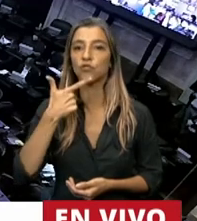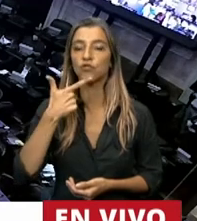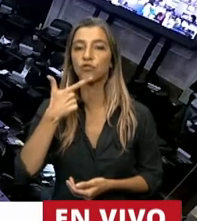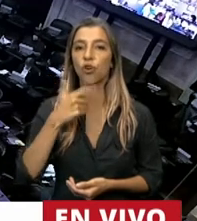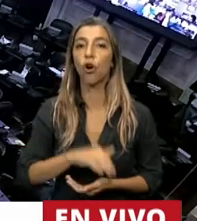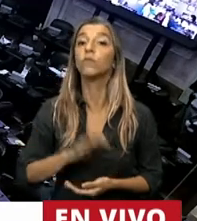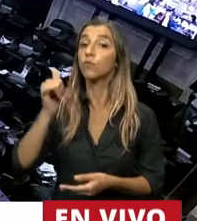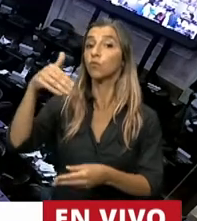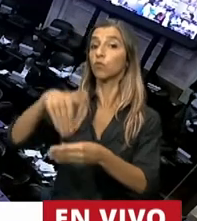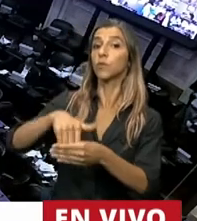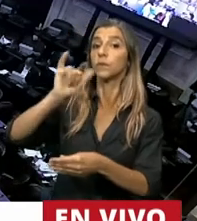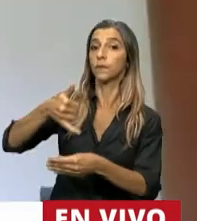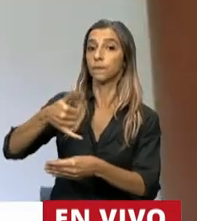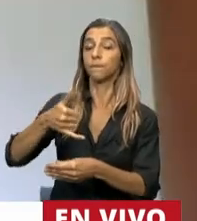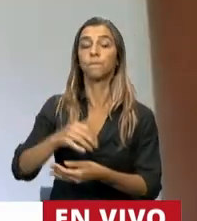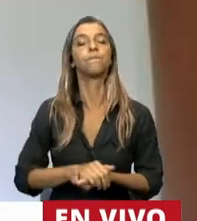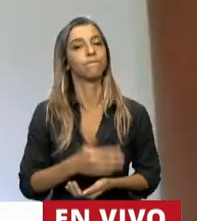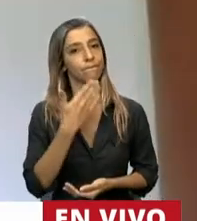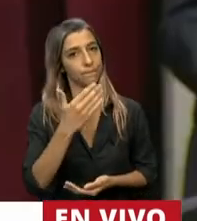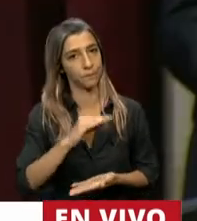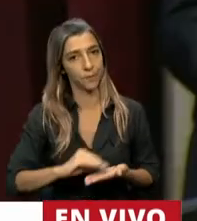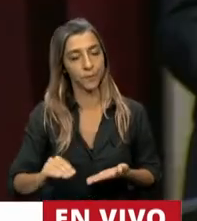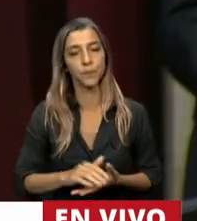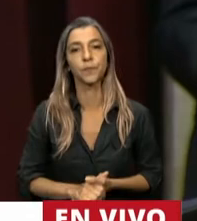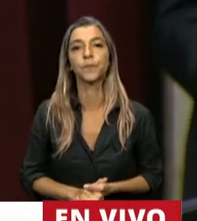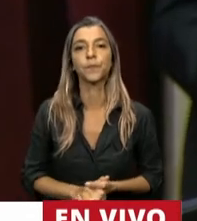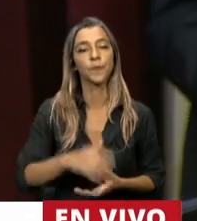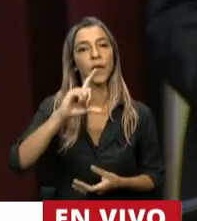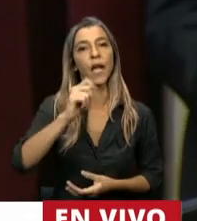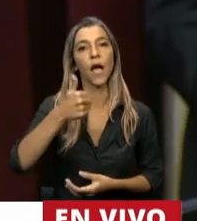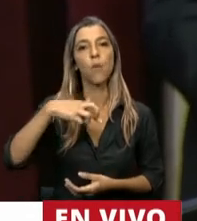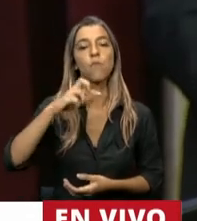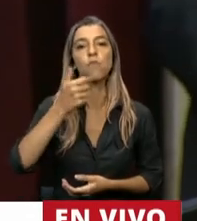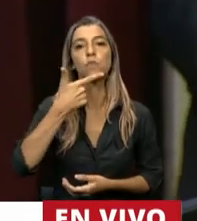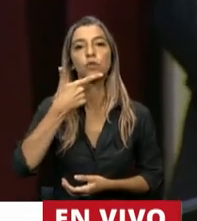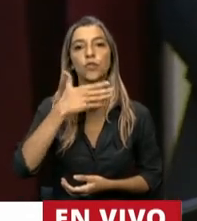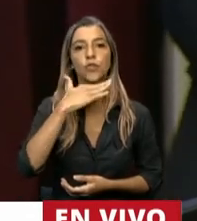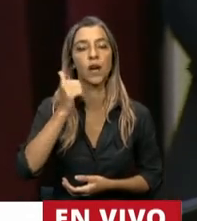Afirmativo, presidente. Gracias, diputado. Campos Javier.